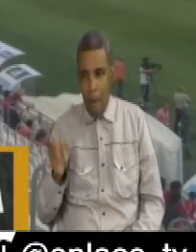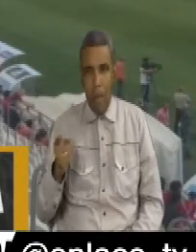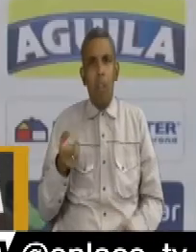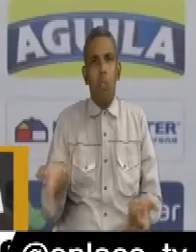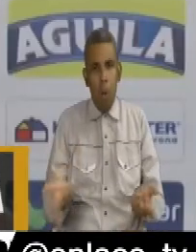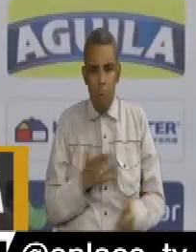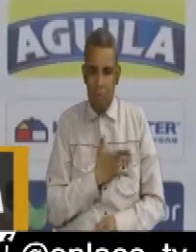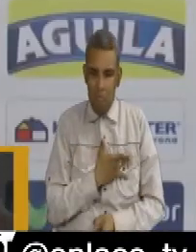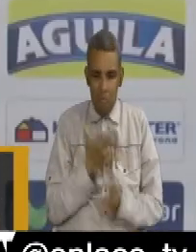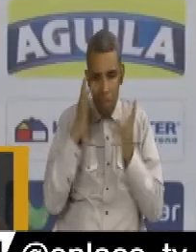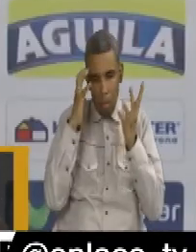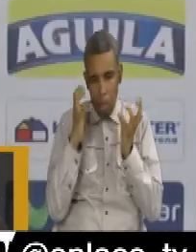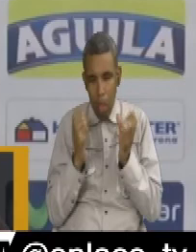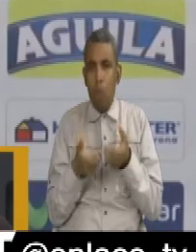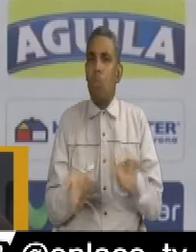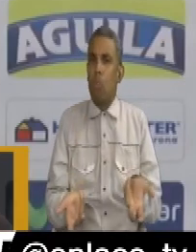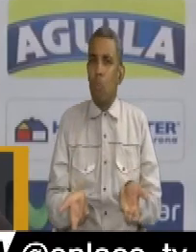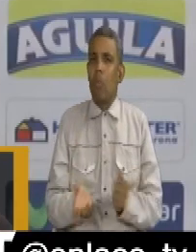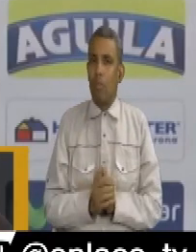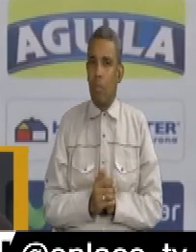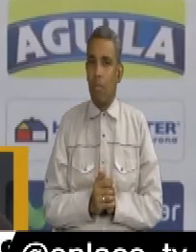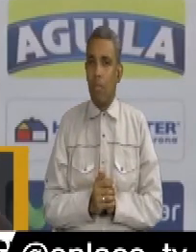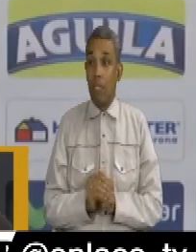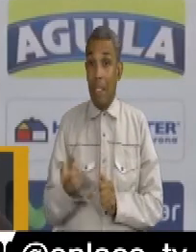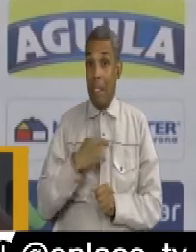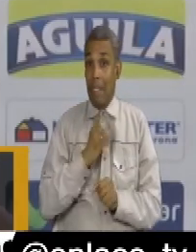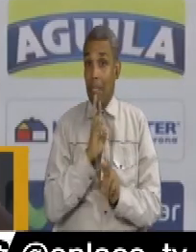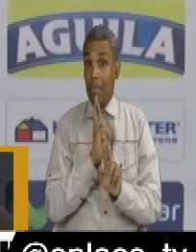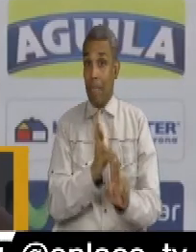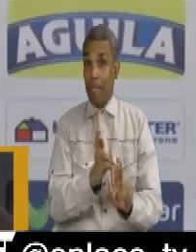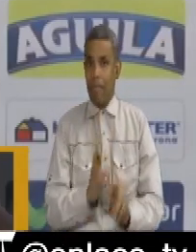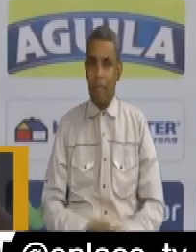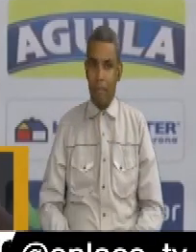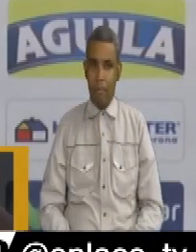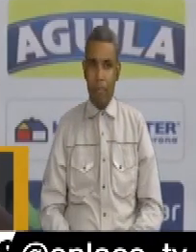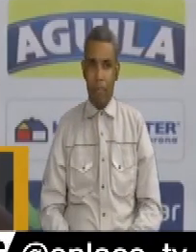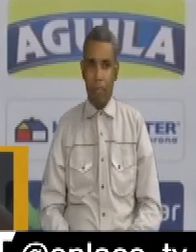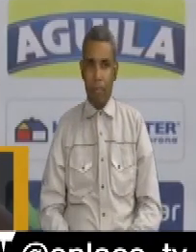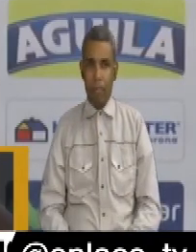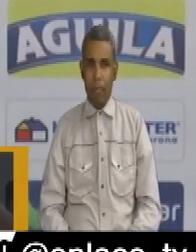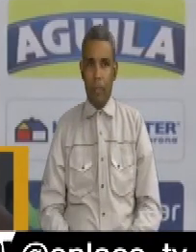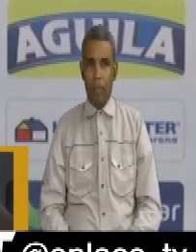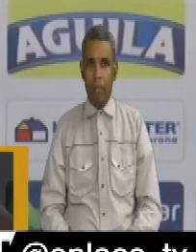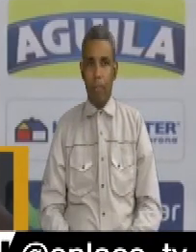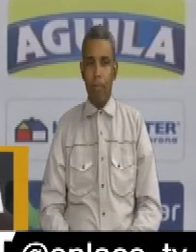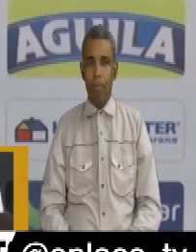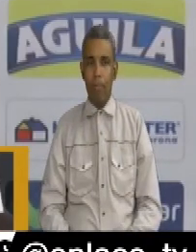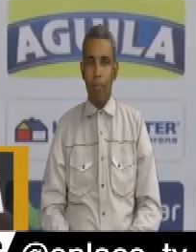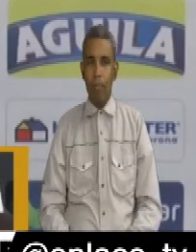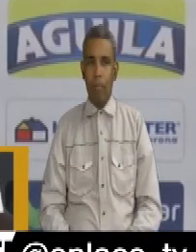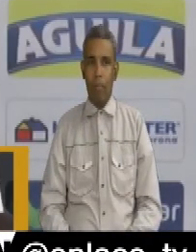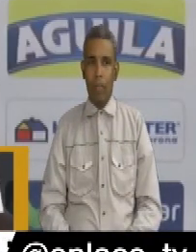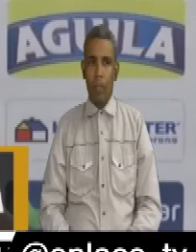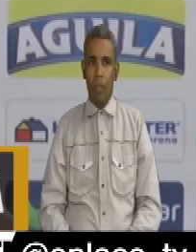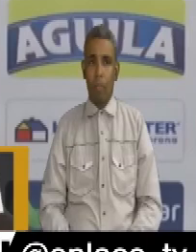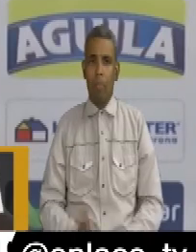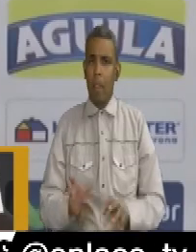Rodríguez. Y de acá a este espacio que hay de fin de temporada tendrá que